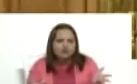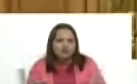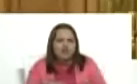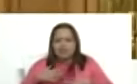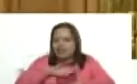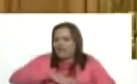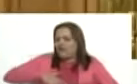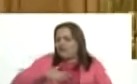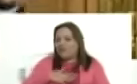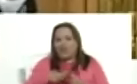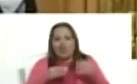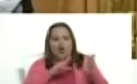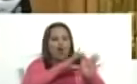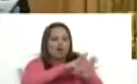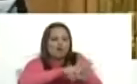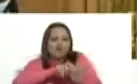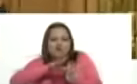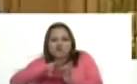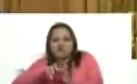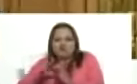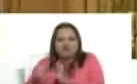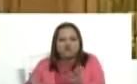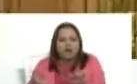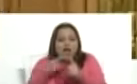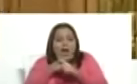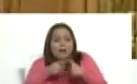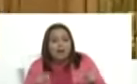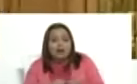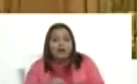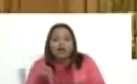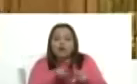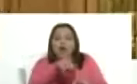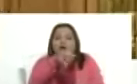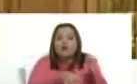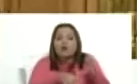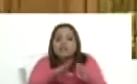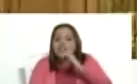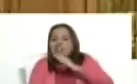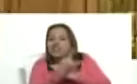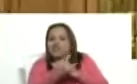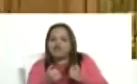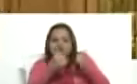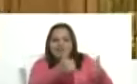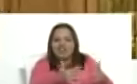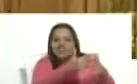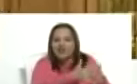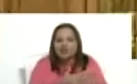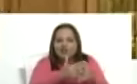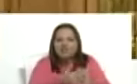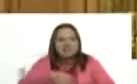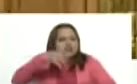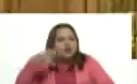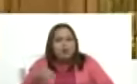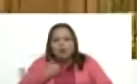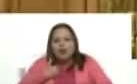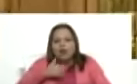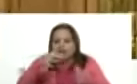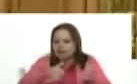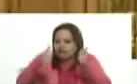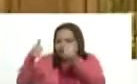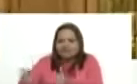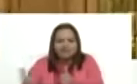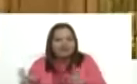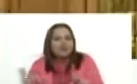Disfrutando lo que se robó, pero así como le cayó la justicia a un traidor en Estados Unidos, seguramente en cualquier momento van por él.